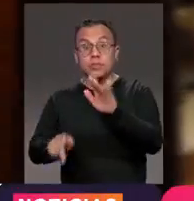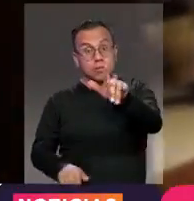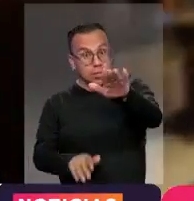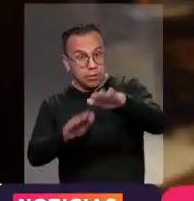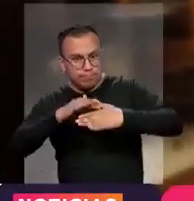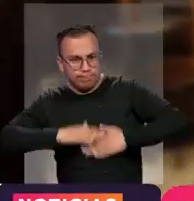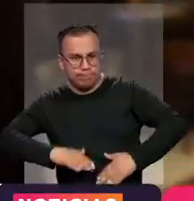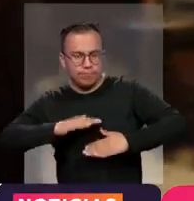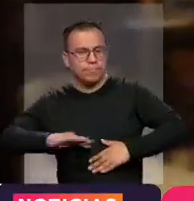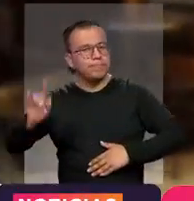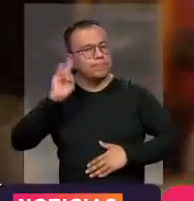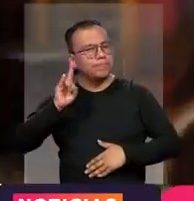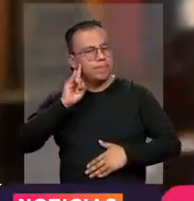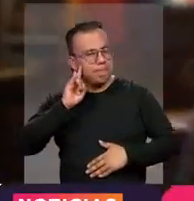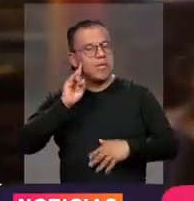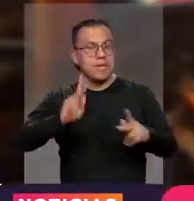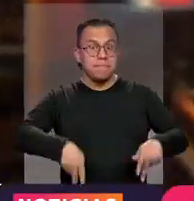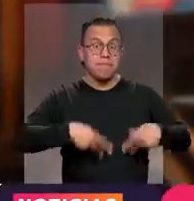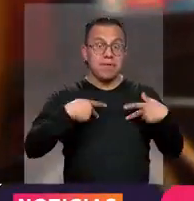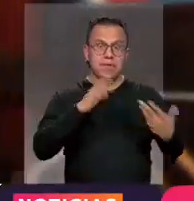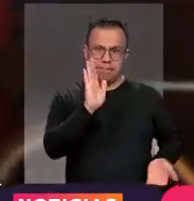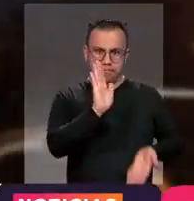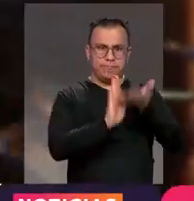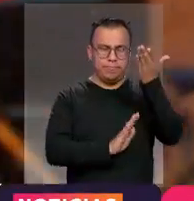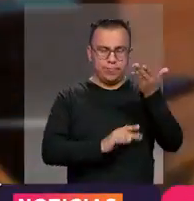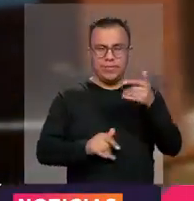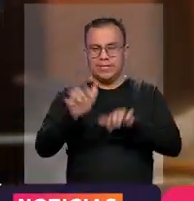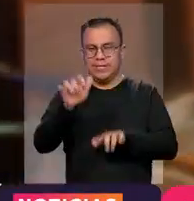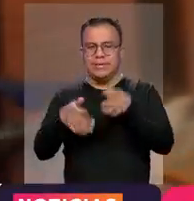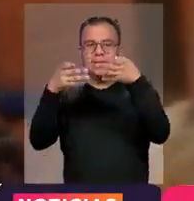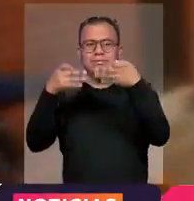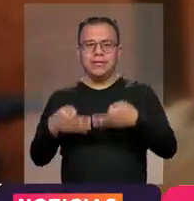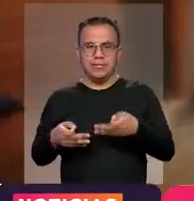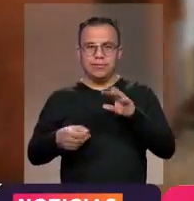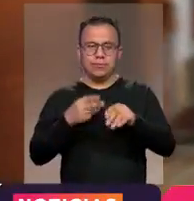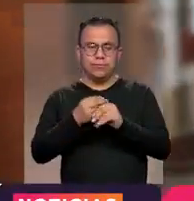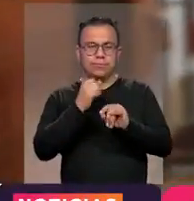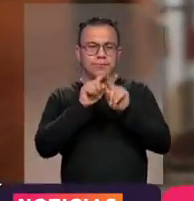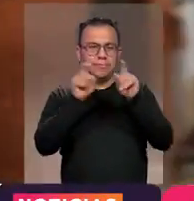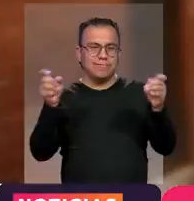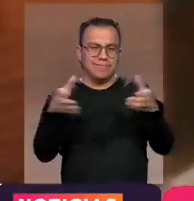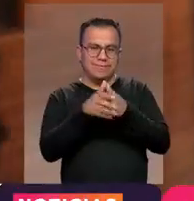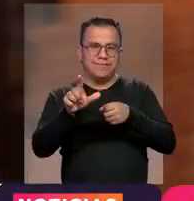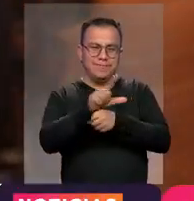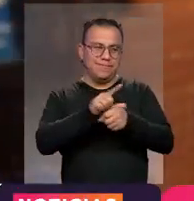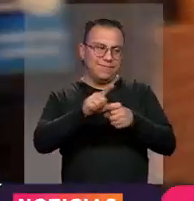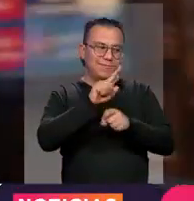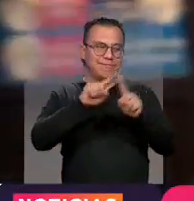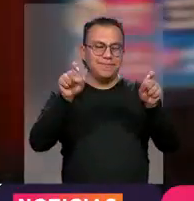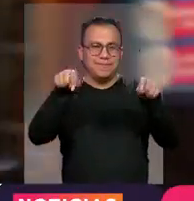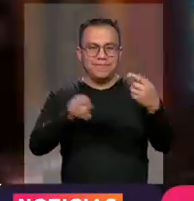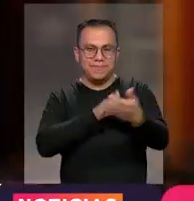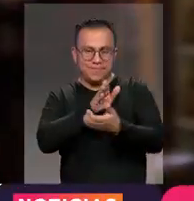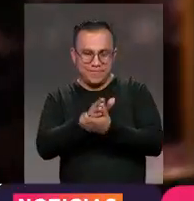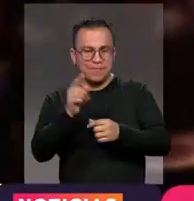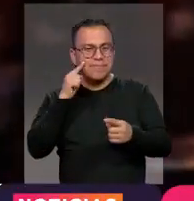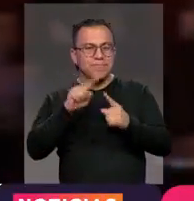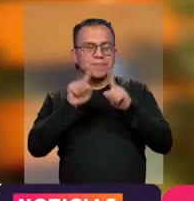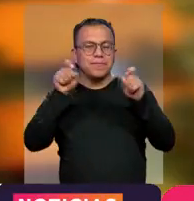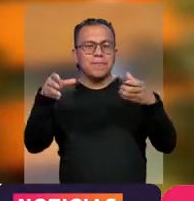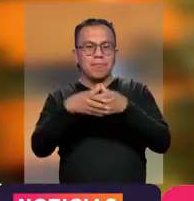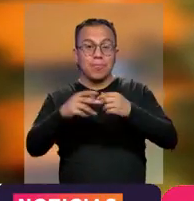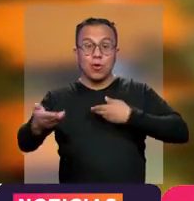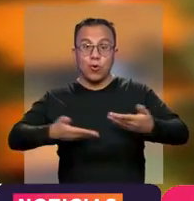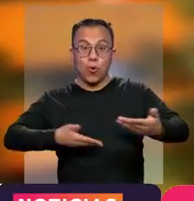al ruido, súbele a la vida, la Secretaría de Seguridad, la Alcaldía y la Policía Local llegaron hasta los locales comerciales